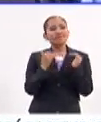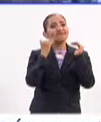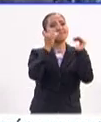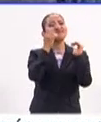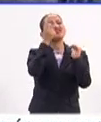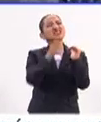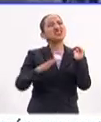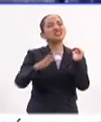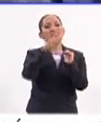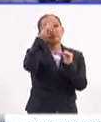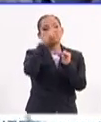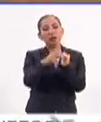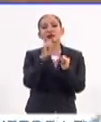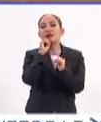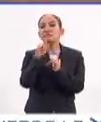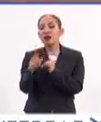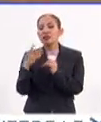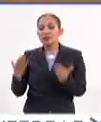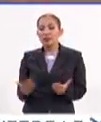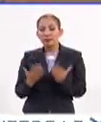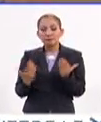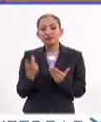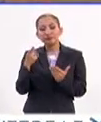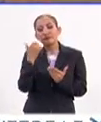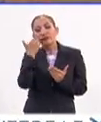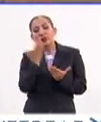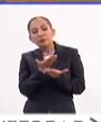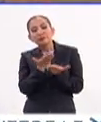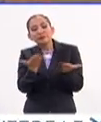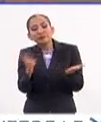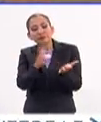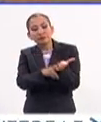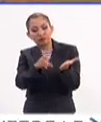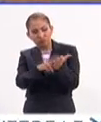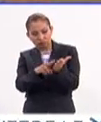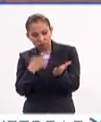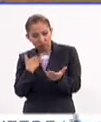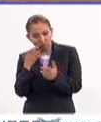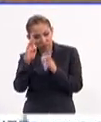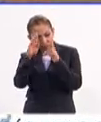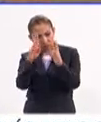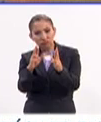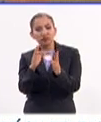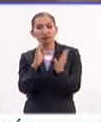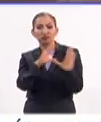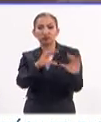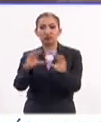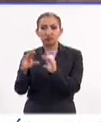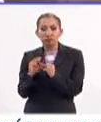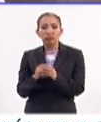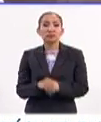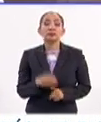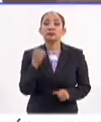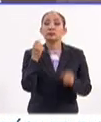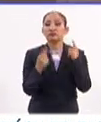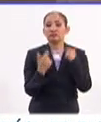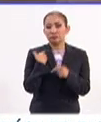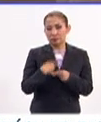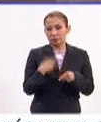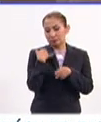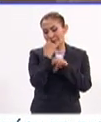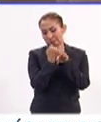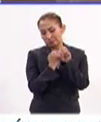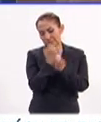resaltaron la identidad nacional, así como la danza y su intención de obtener su validación y valoración pedagógica. Algunos